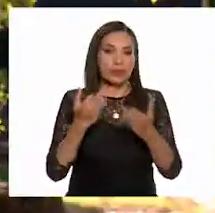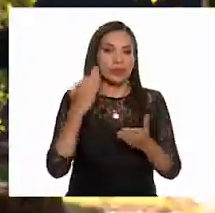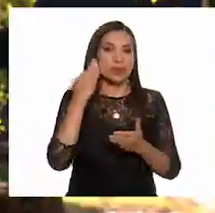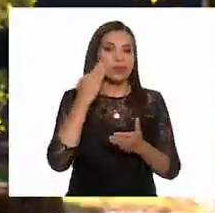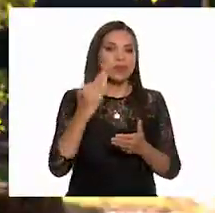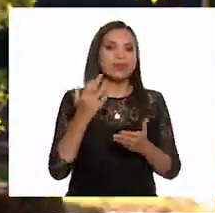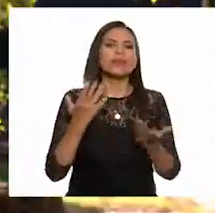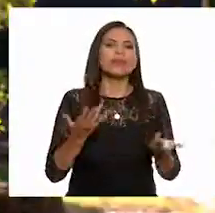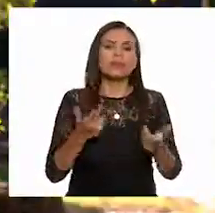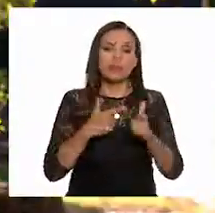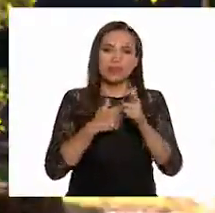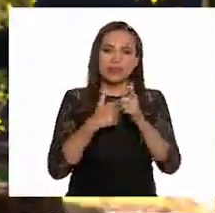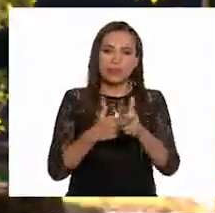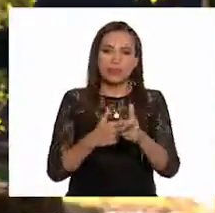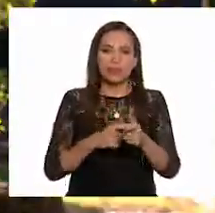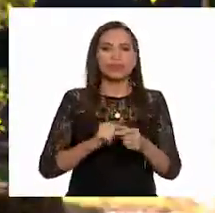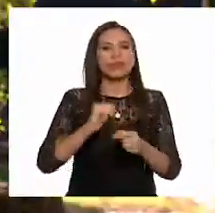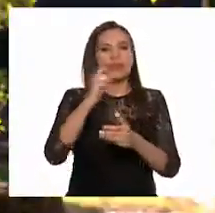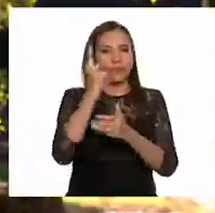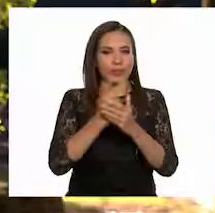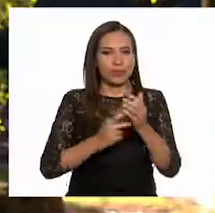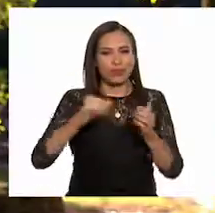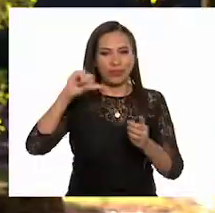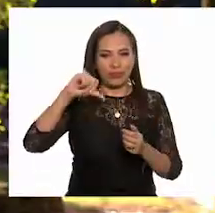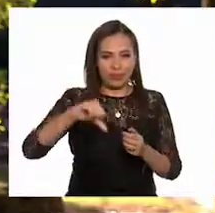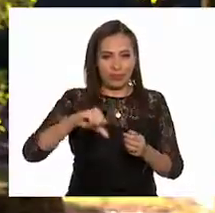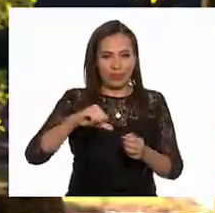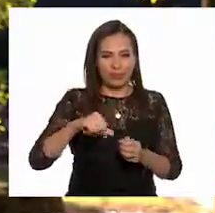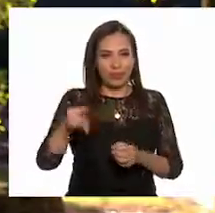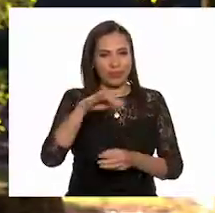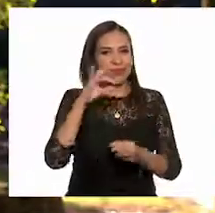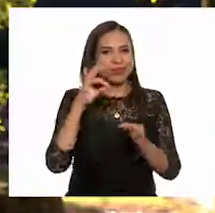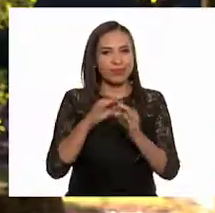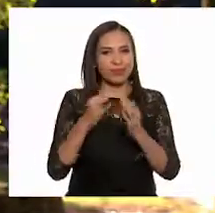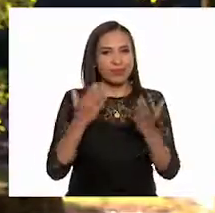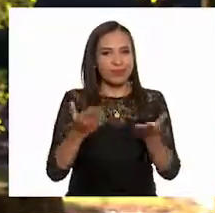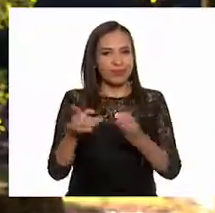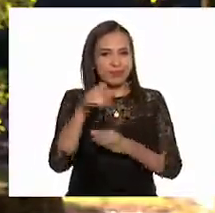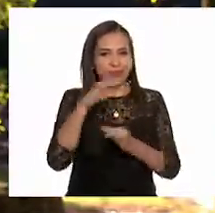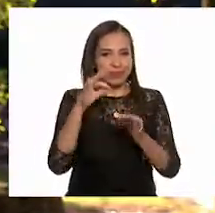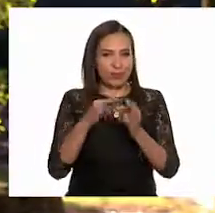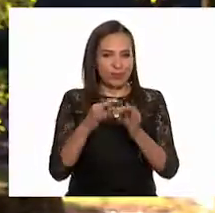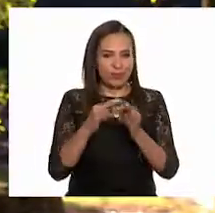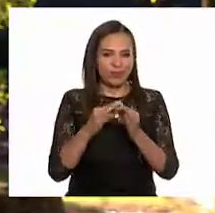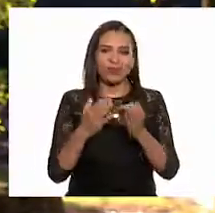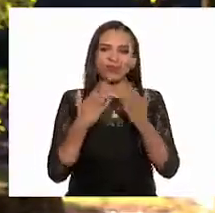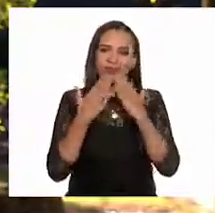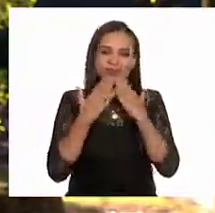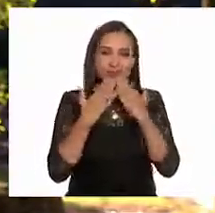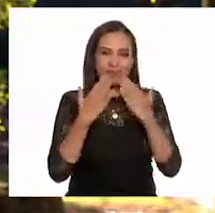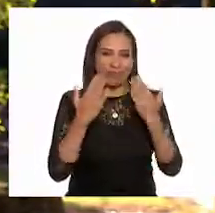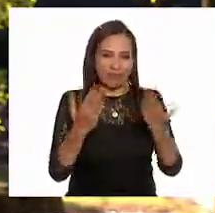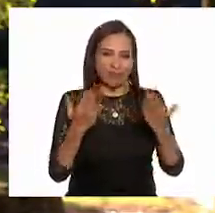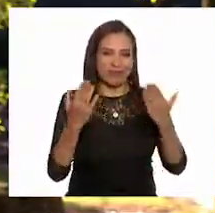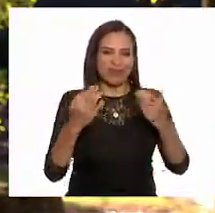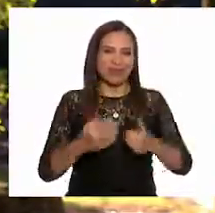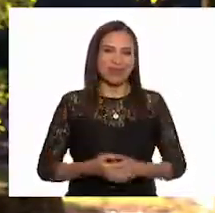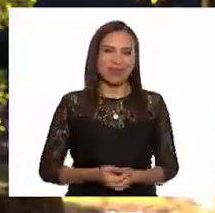es momento de seguir con el programa de hoy. ¿Listas? ¿Listos?